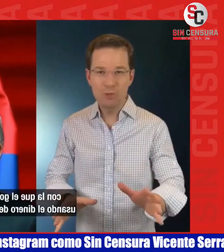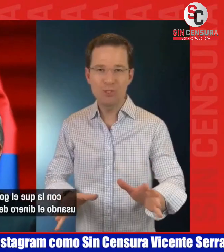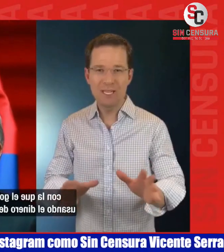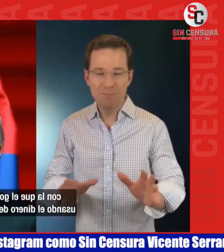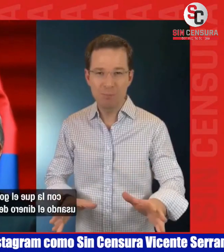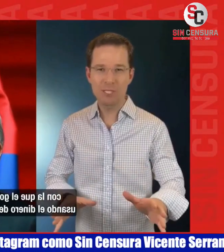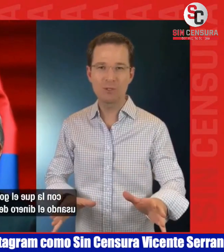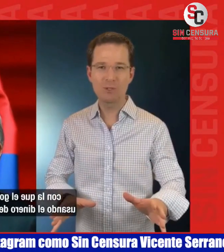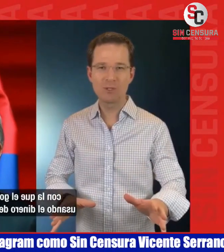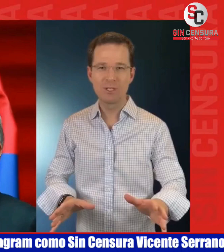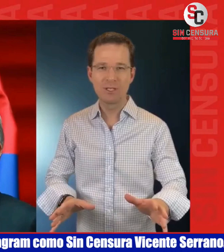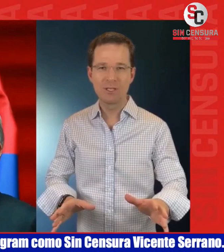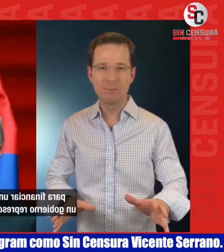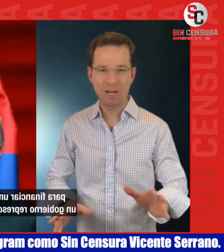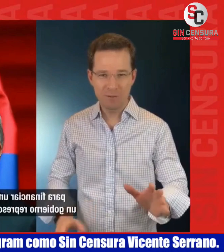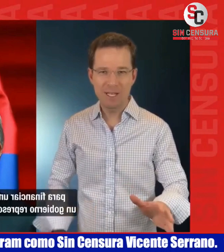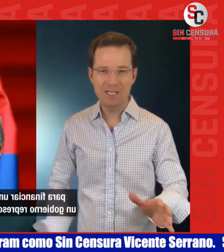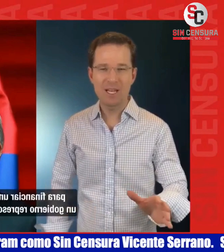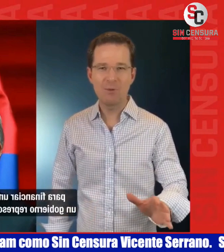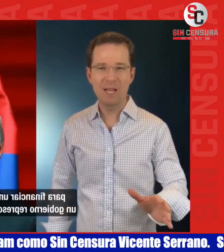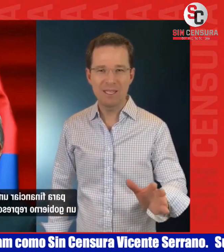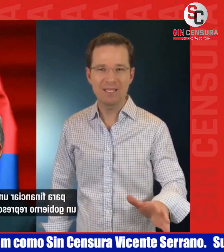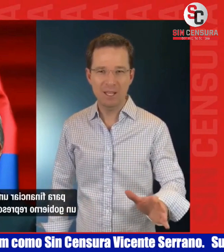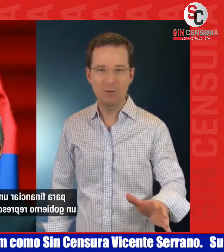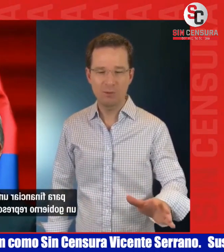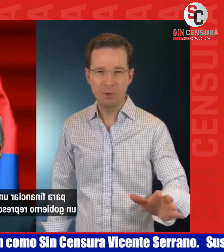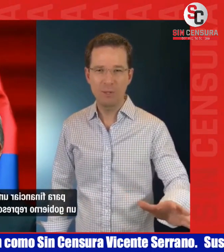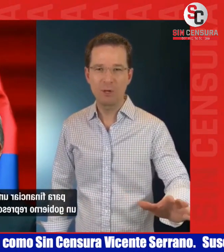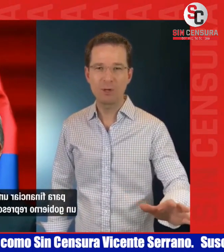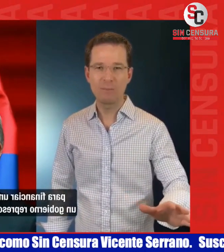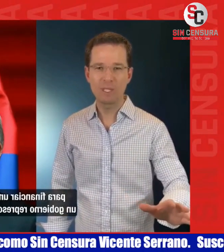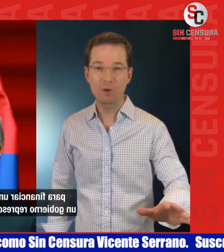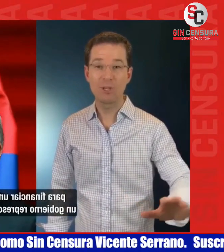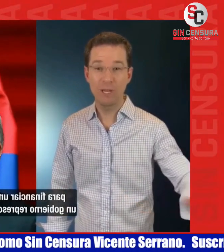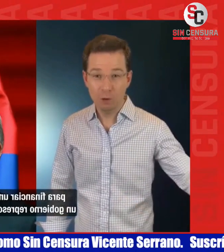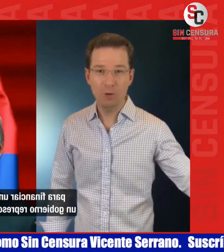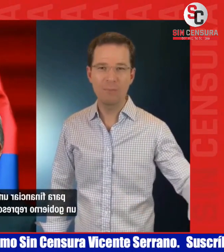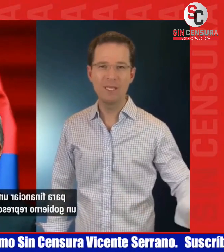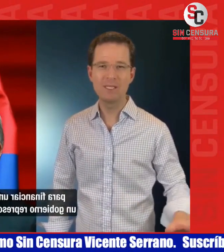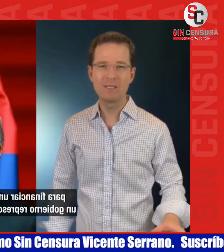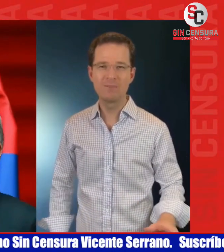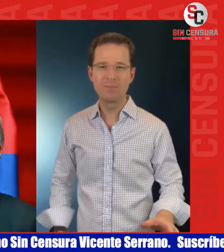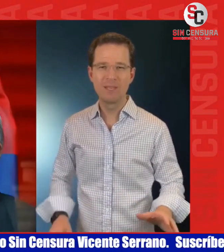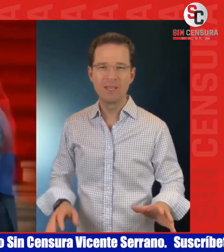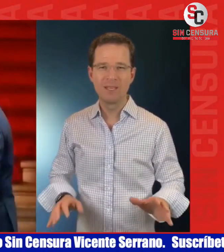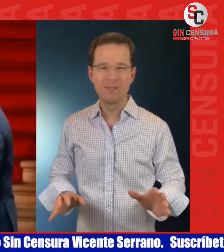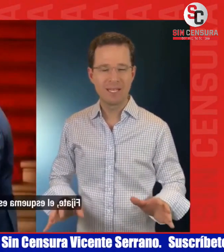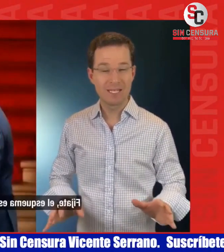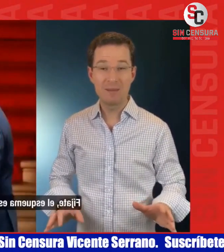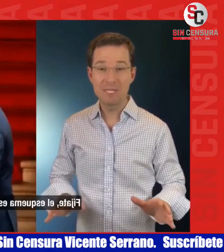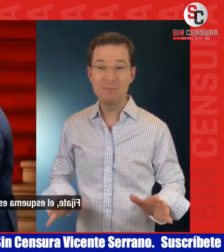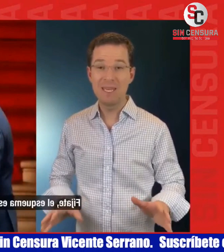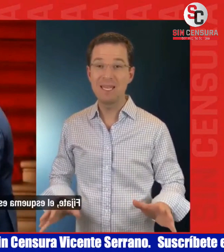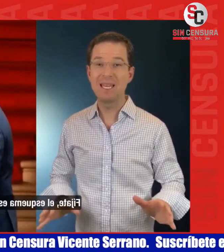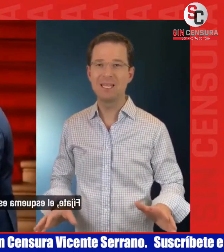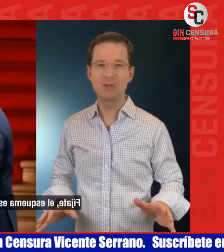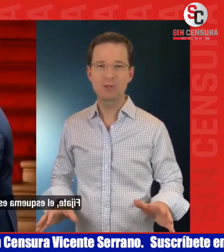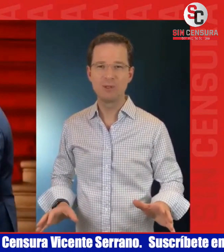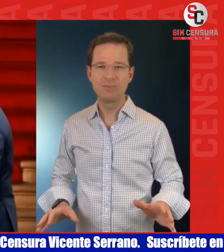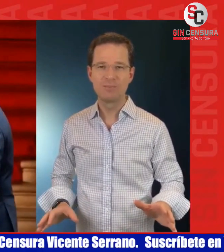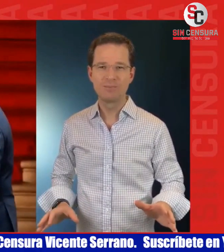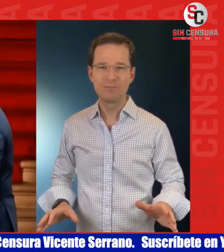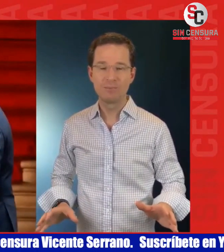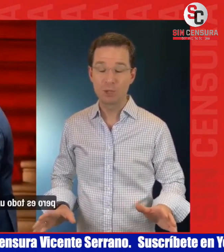de tus impuestos para financiar una dictadura, un gobierno represor de otro país? El esquema es